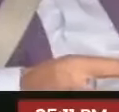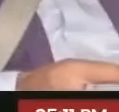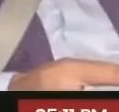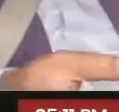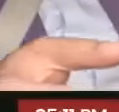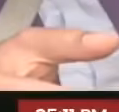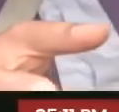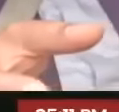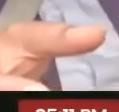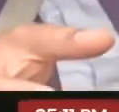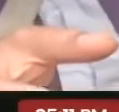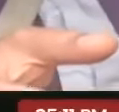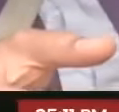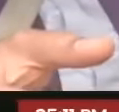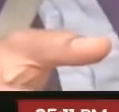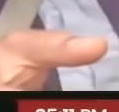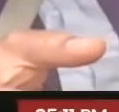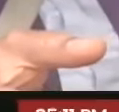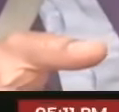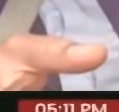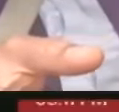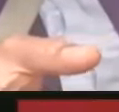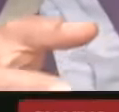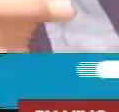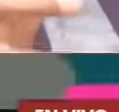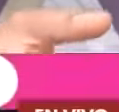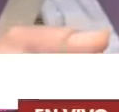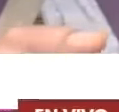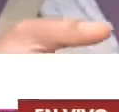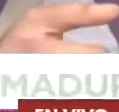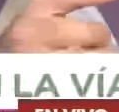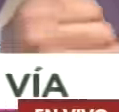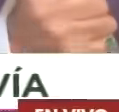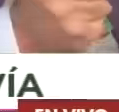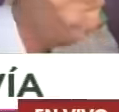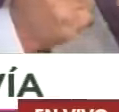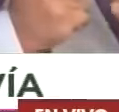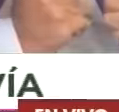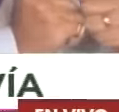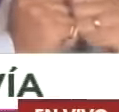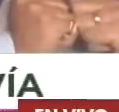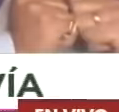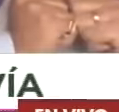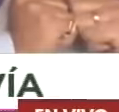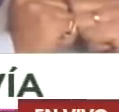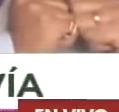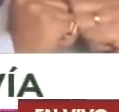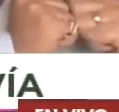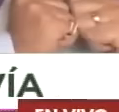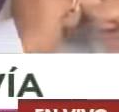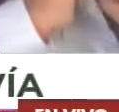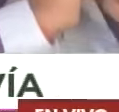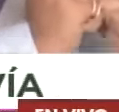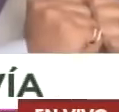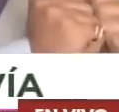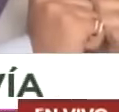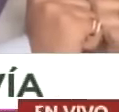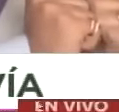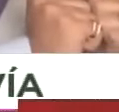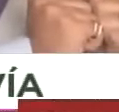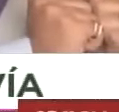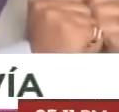conectarte directo con todos los consejos comunales. Y en tiempo real, reportarme a mí diariamente. Seguro, presidente. Me